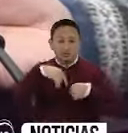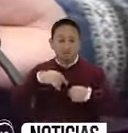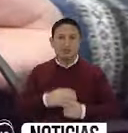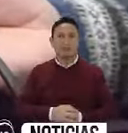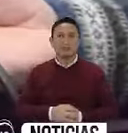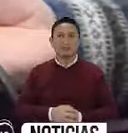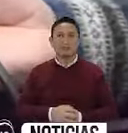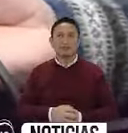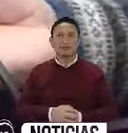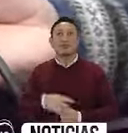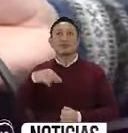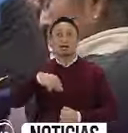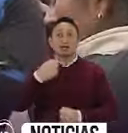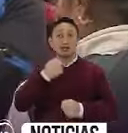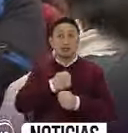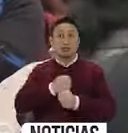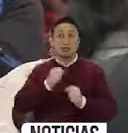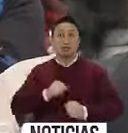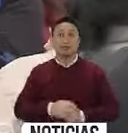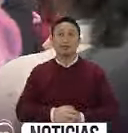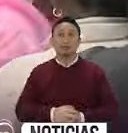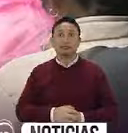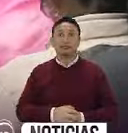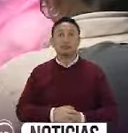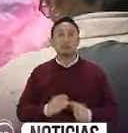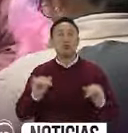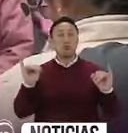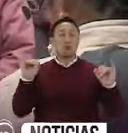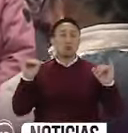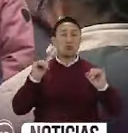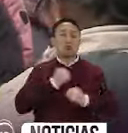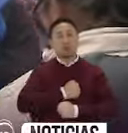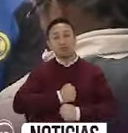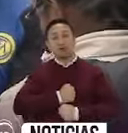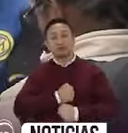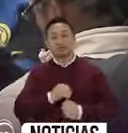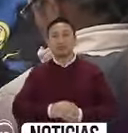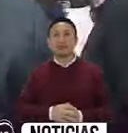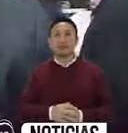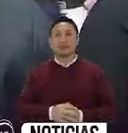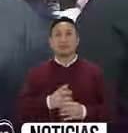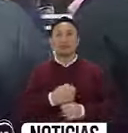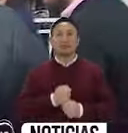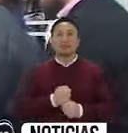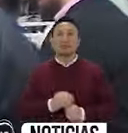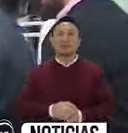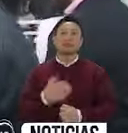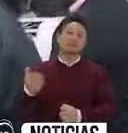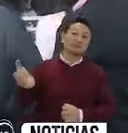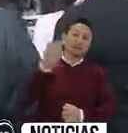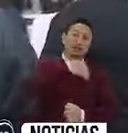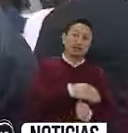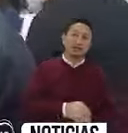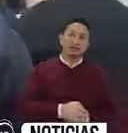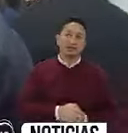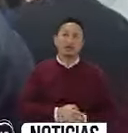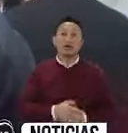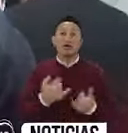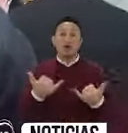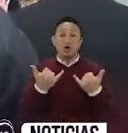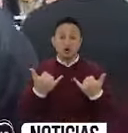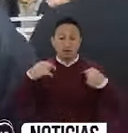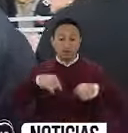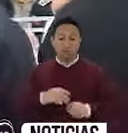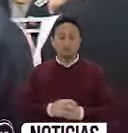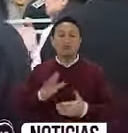y más que todo porque hay fuentes de trabajo. Pasarla bien y disfrutar con seguridad. A disfrutar, ya tuvimos el tuadeo, hoy tuvimos